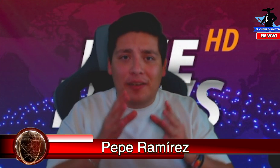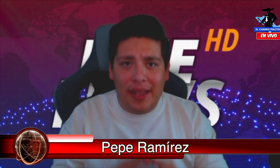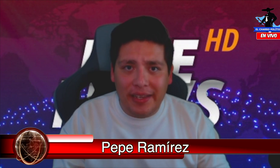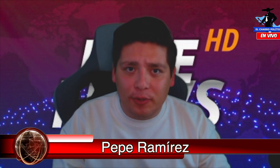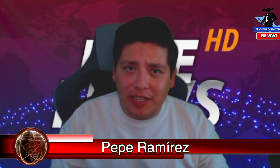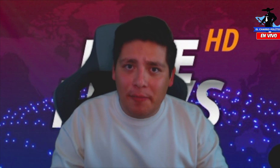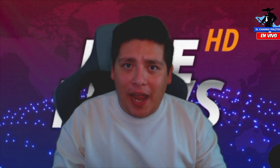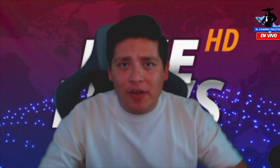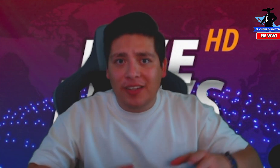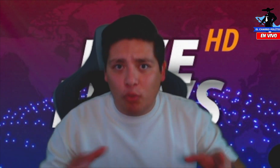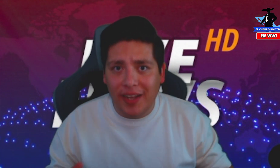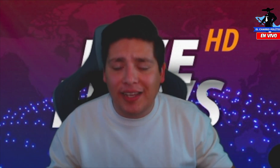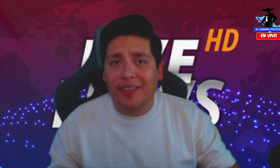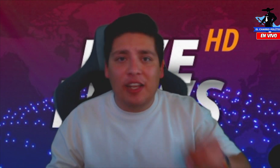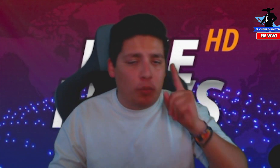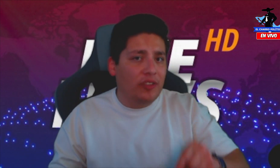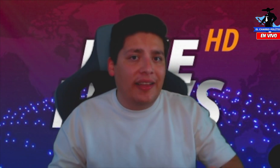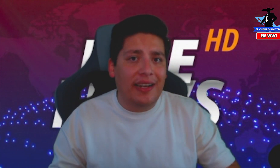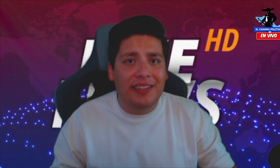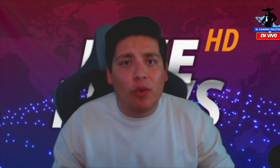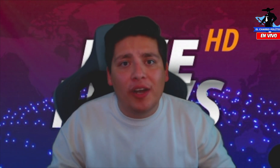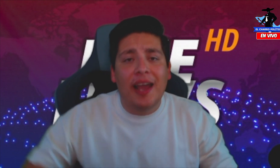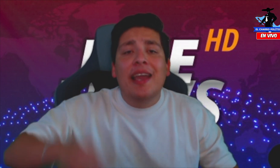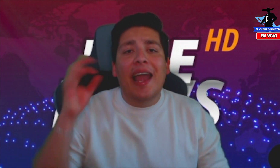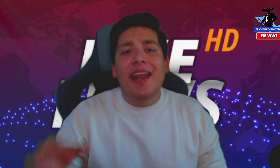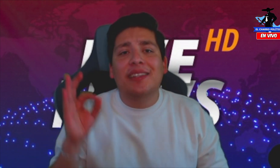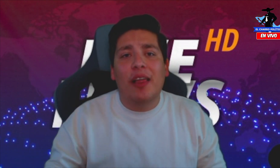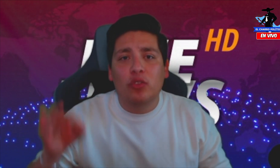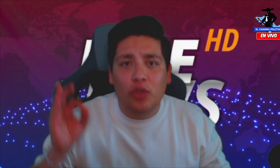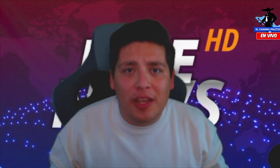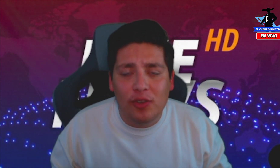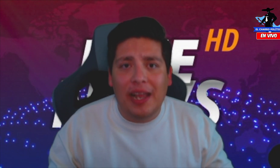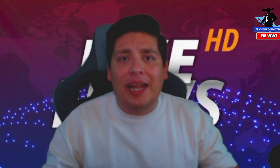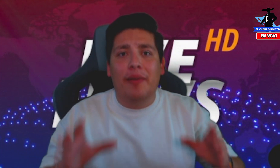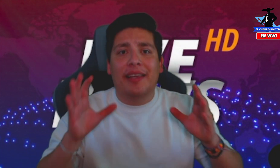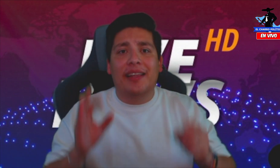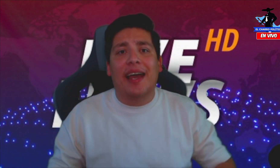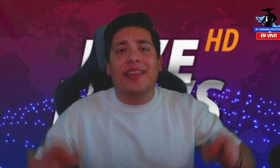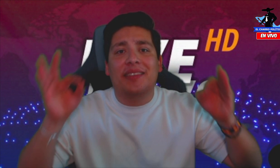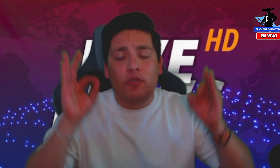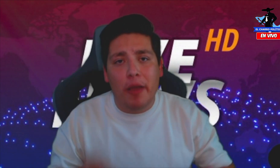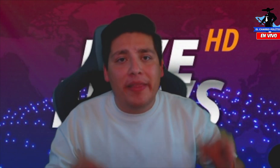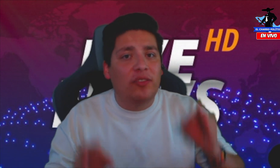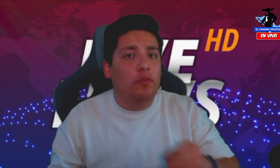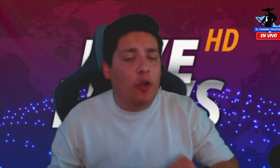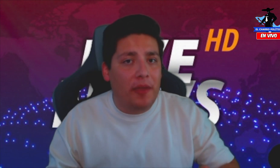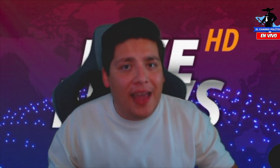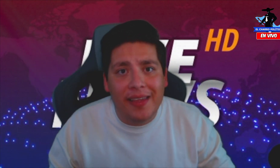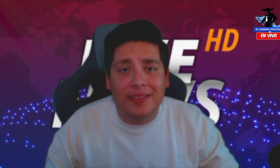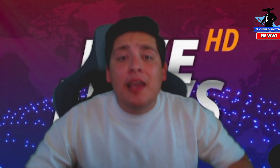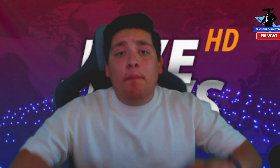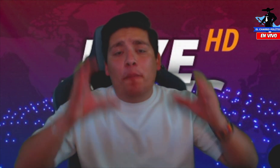que mientras en México se liberaron las cuentas de la esposa de García Luna, en Estados Unidos le acaban de quitar 19 de